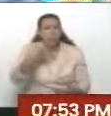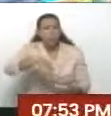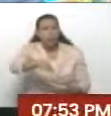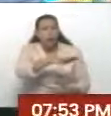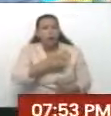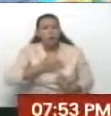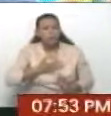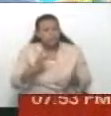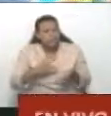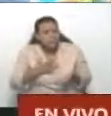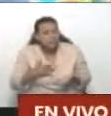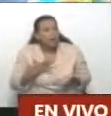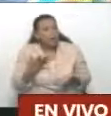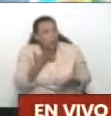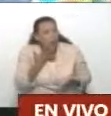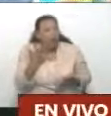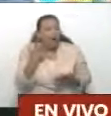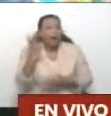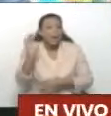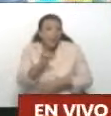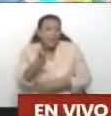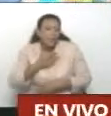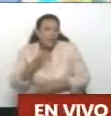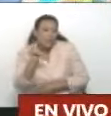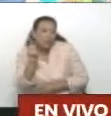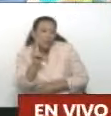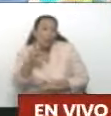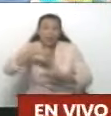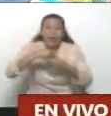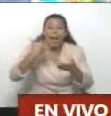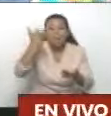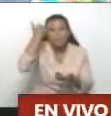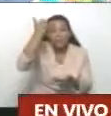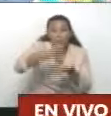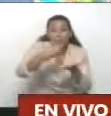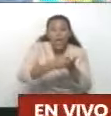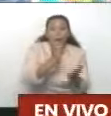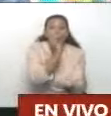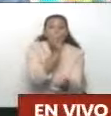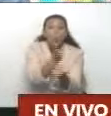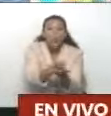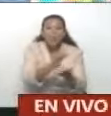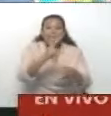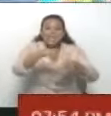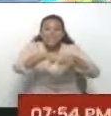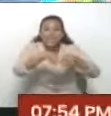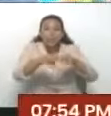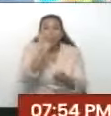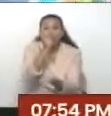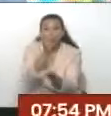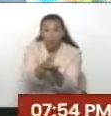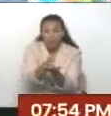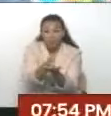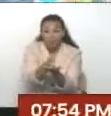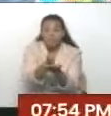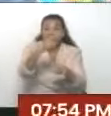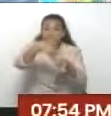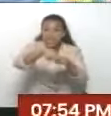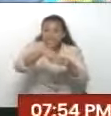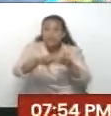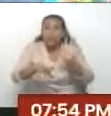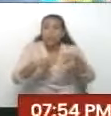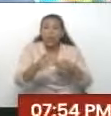un sentido de pertenencia a Venezuela. Y ahí nació la propuesta del Club Infantil Mi Patria Venezuela, se desarrolló